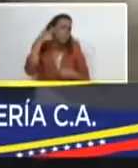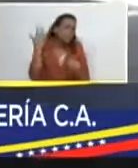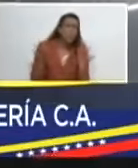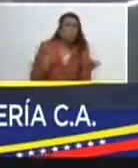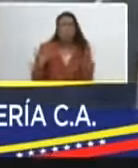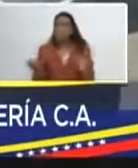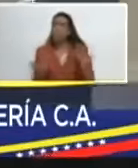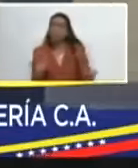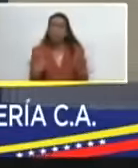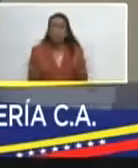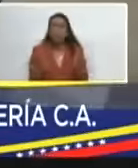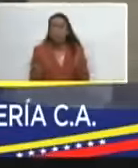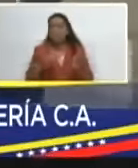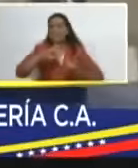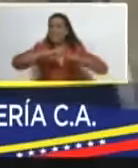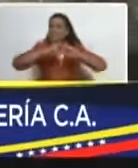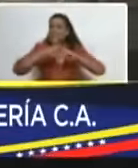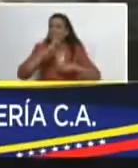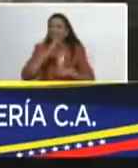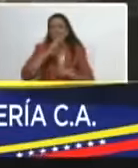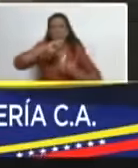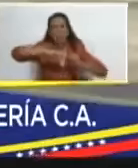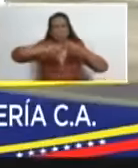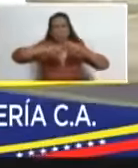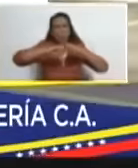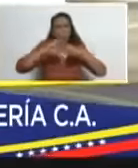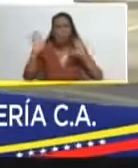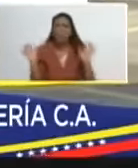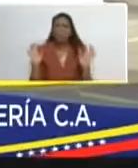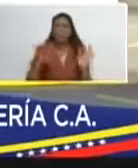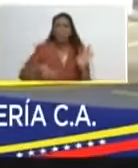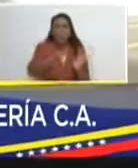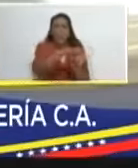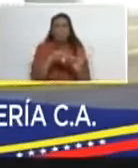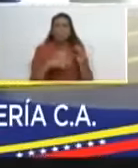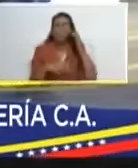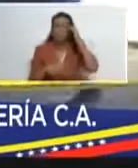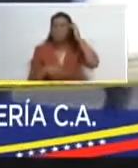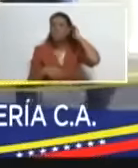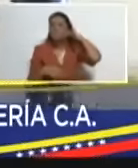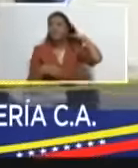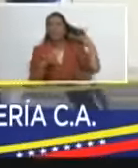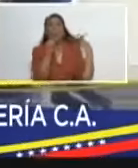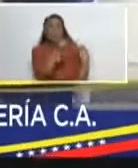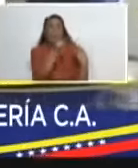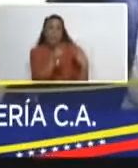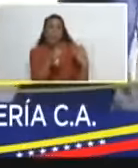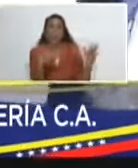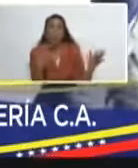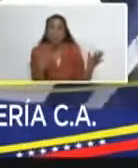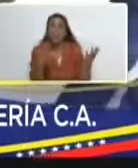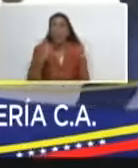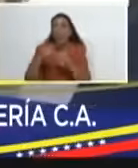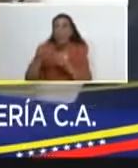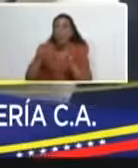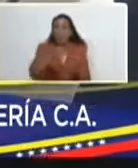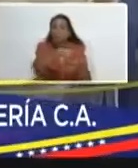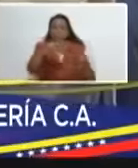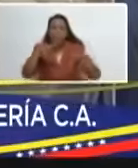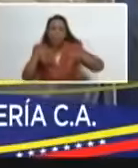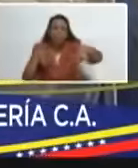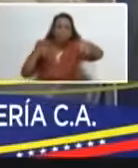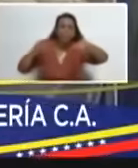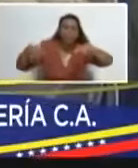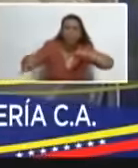nos estaba afectando. Y es la realidad, nos afecta en el sentido de que se nos alejan otras especies.